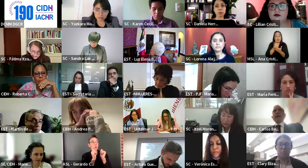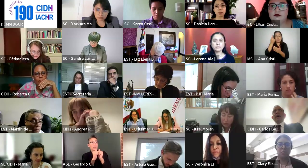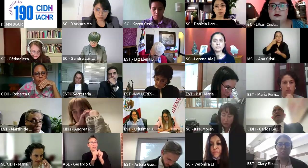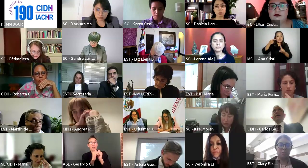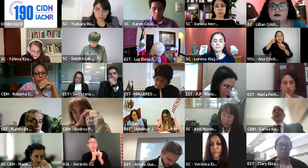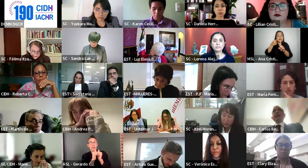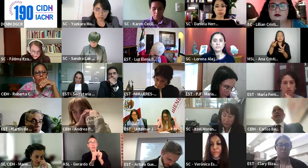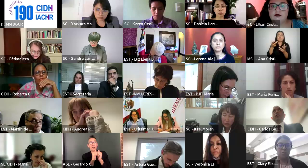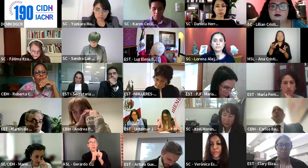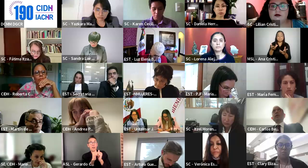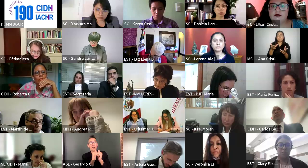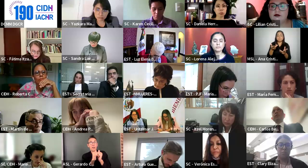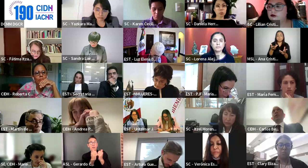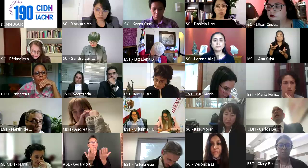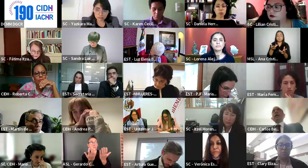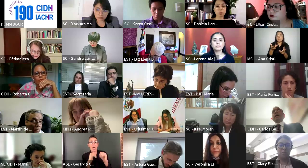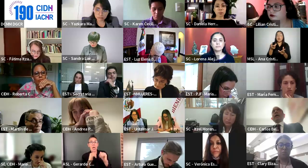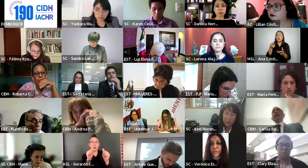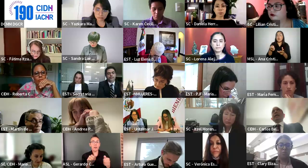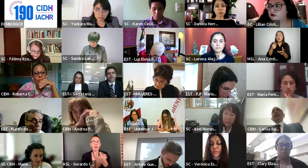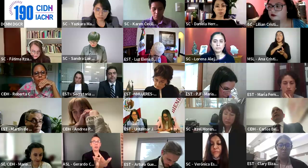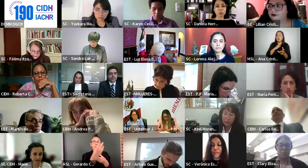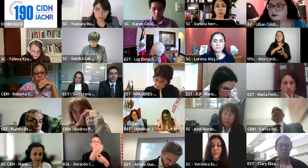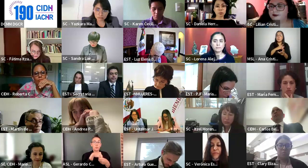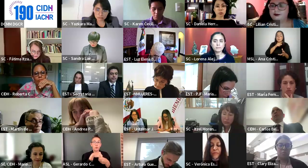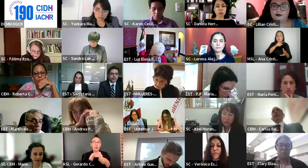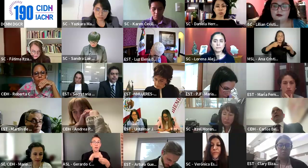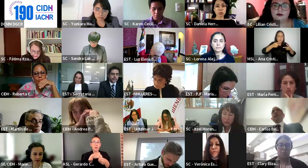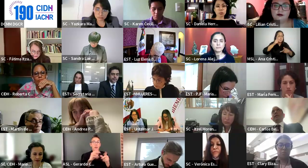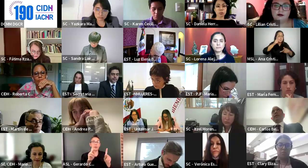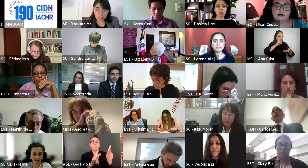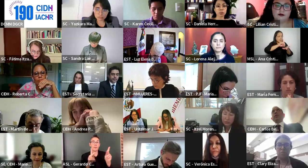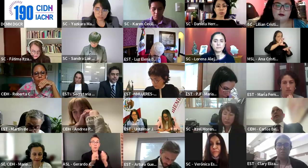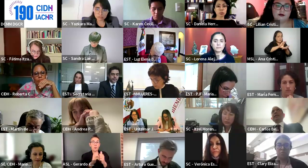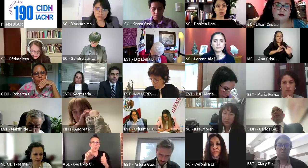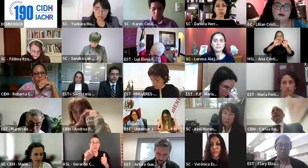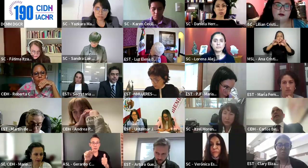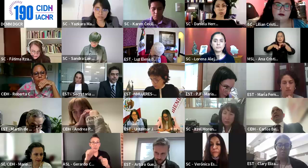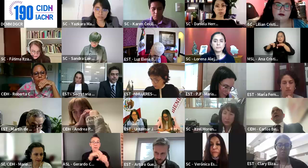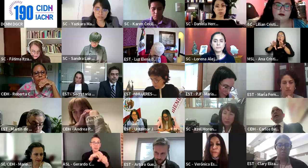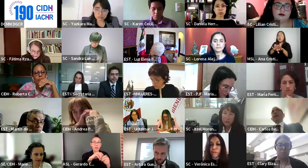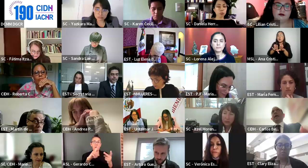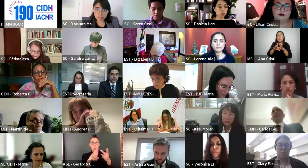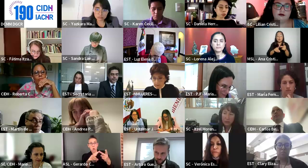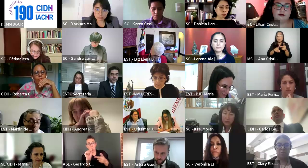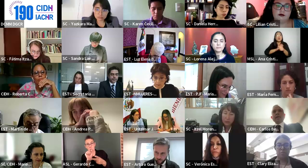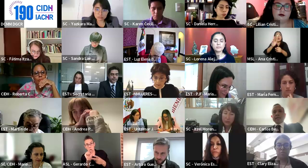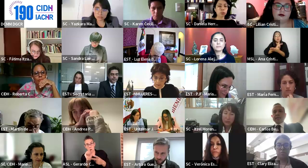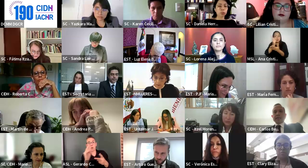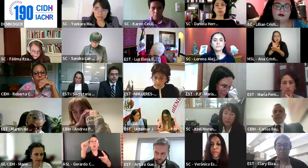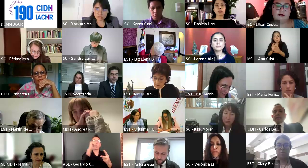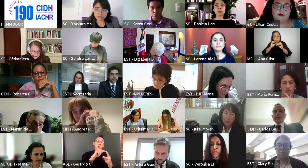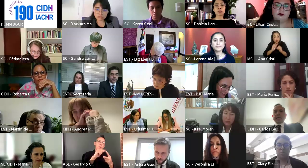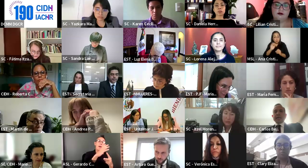la incorporación al mercado del trabajo y también a la